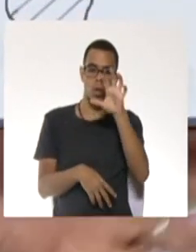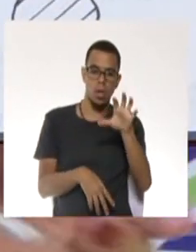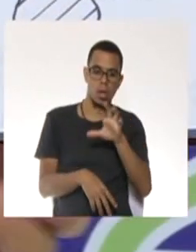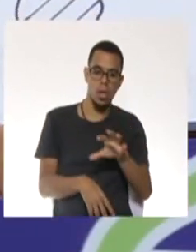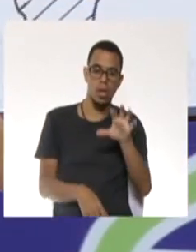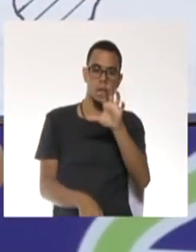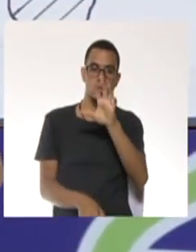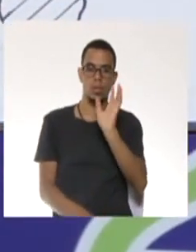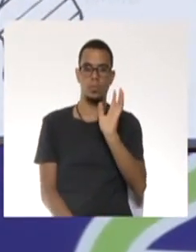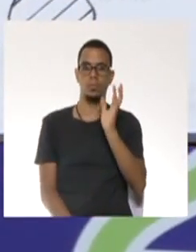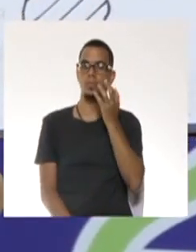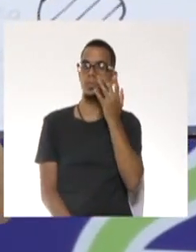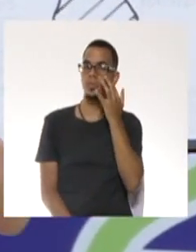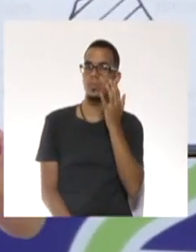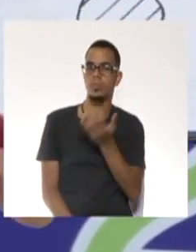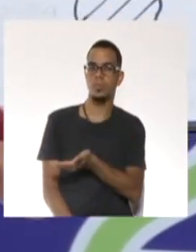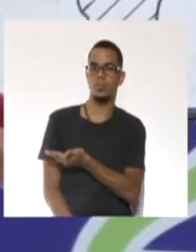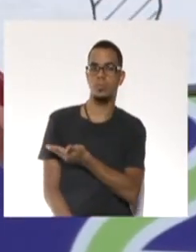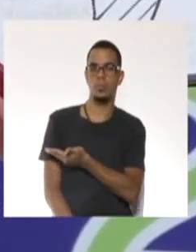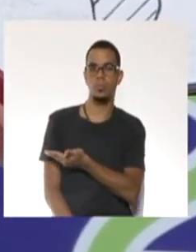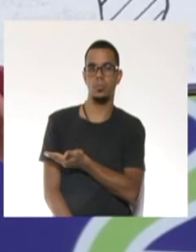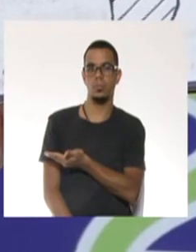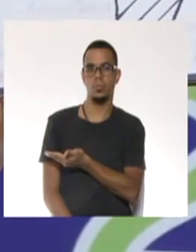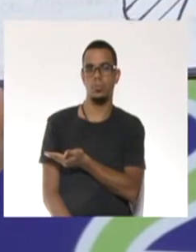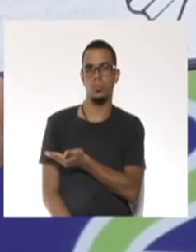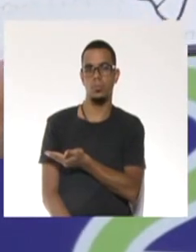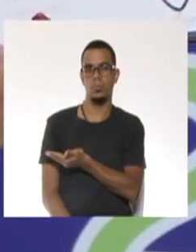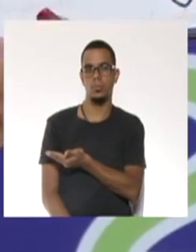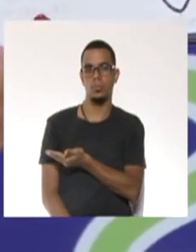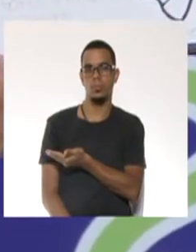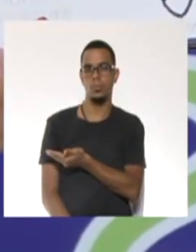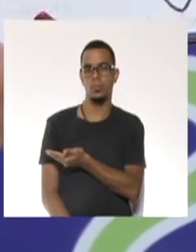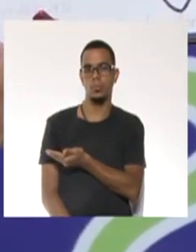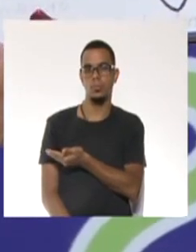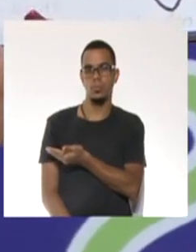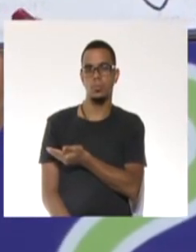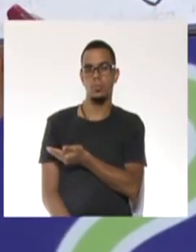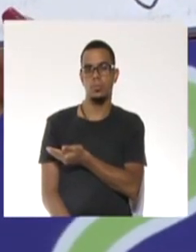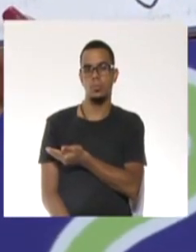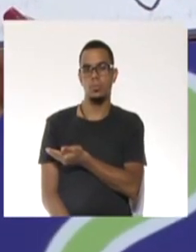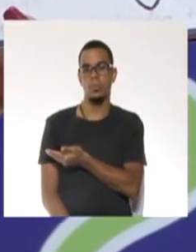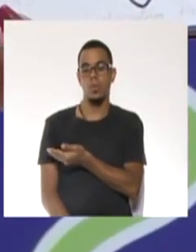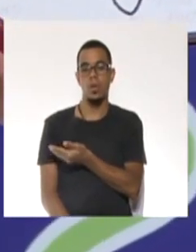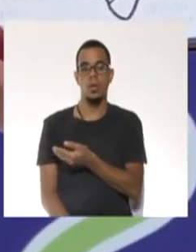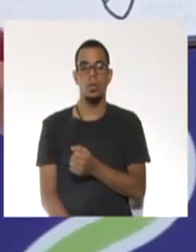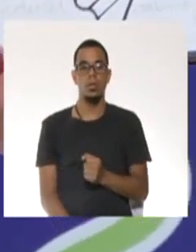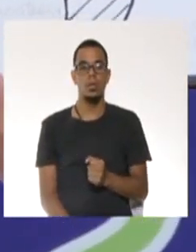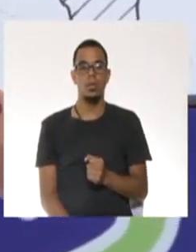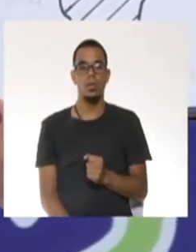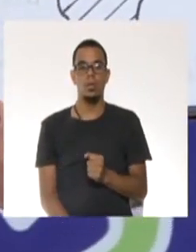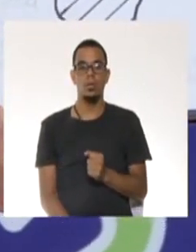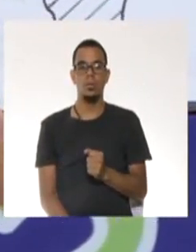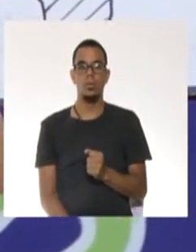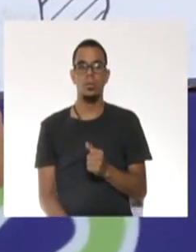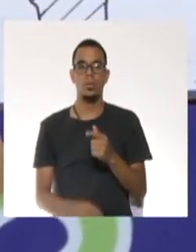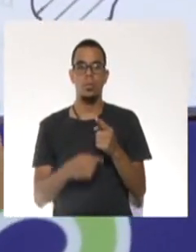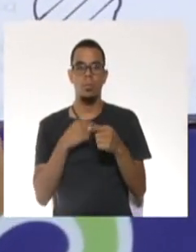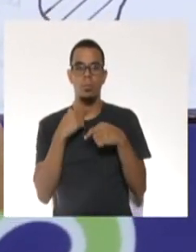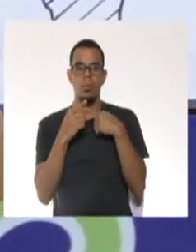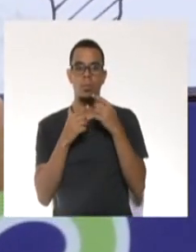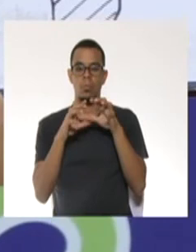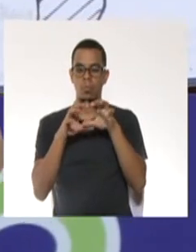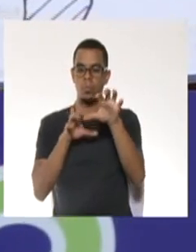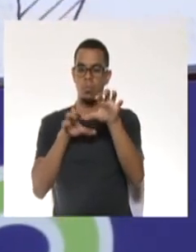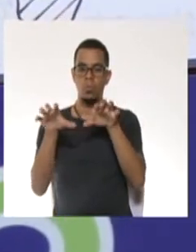este caso, una adaptación pudiese ser dividir el país en diferentes, por segmentos,